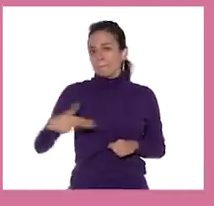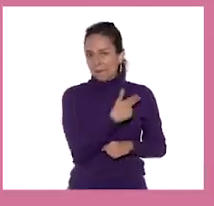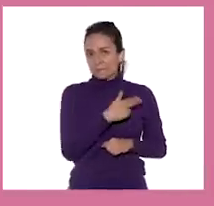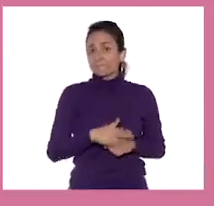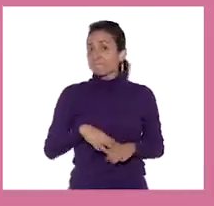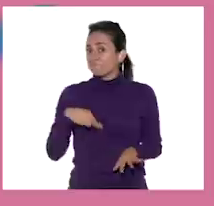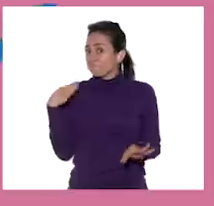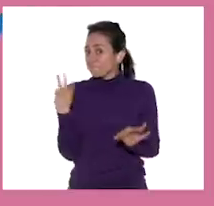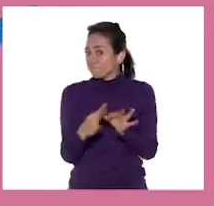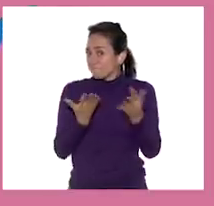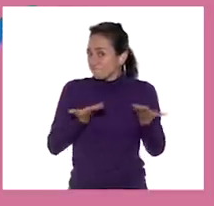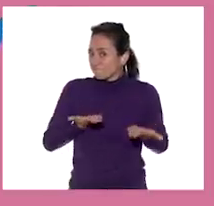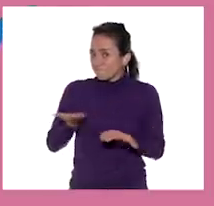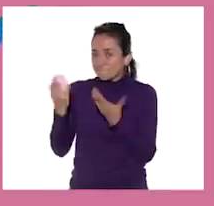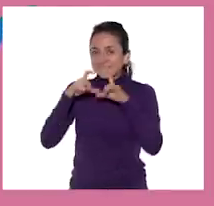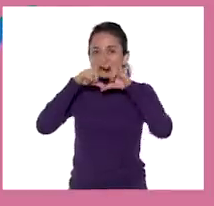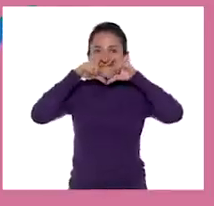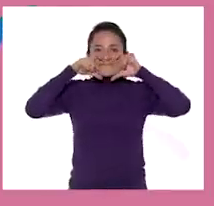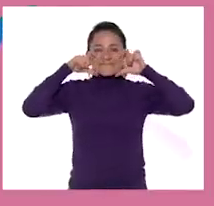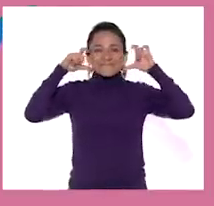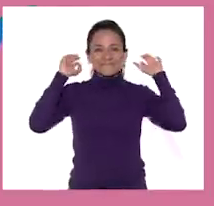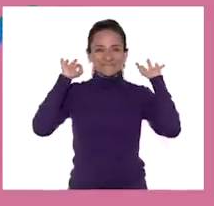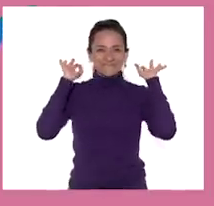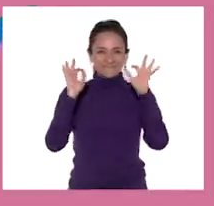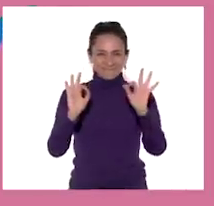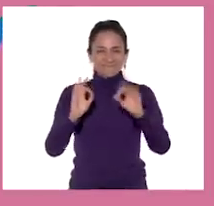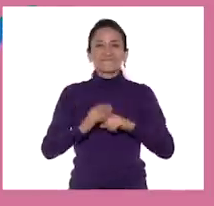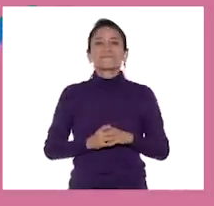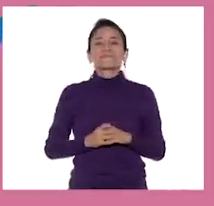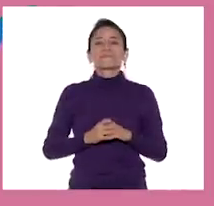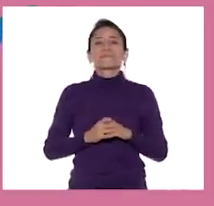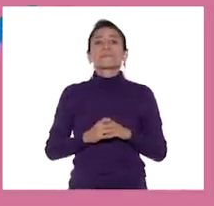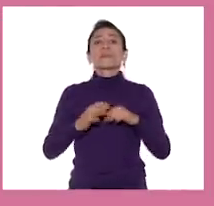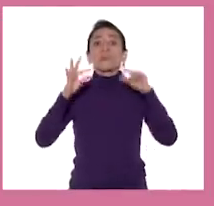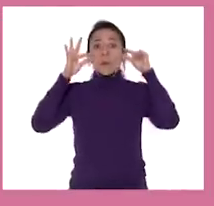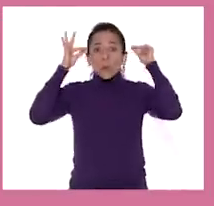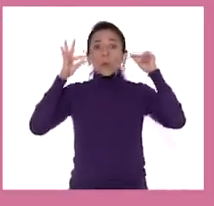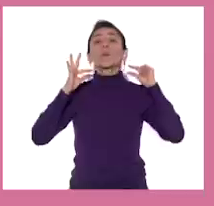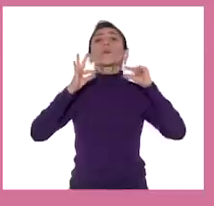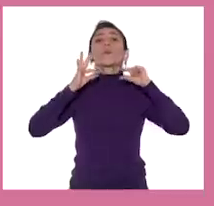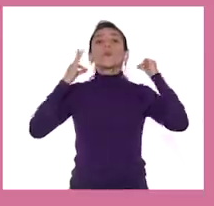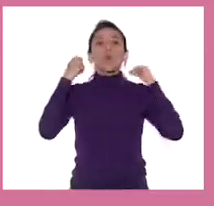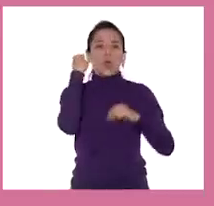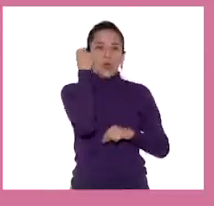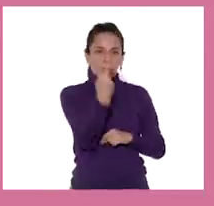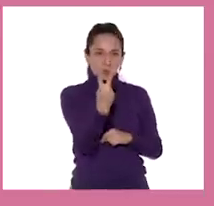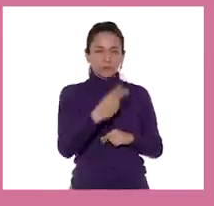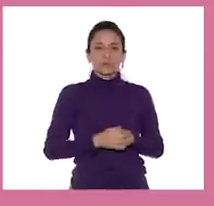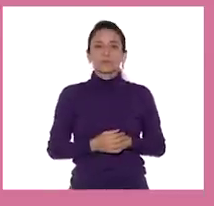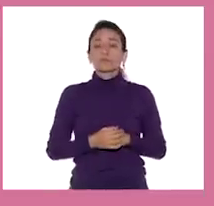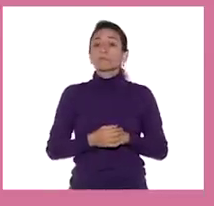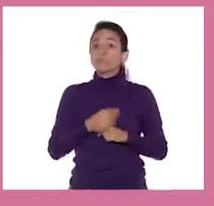¡Listo! Ya tienes un cubrebocas con dos pares de cuerdas. Para